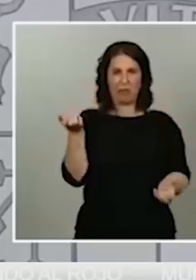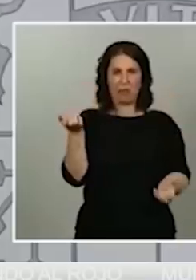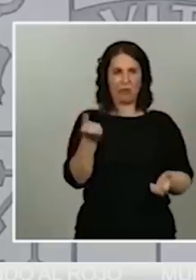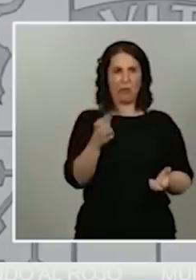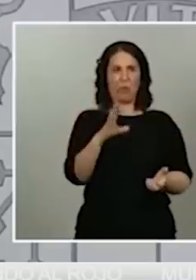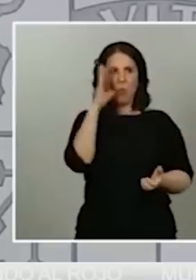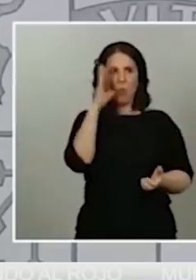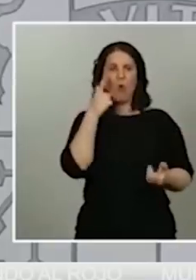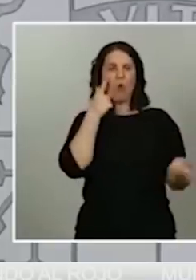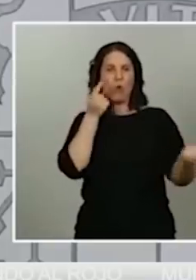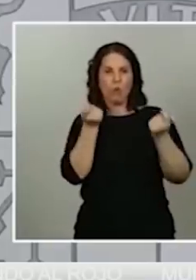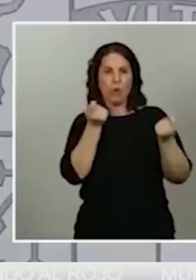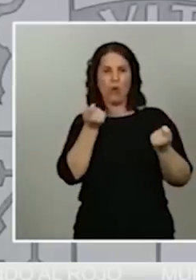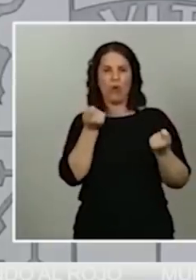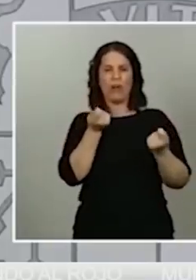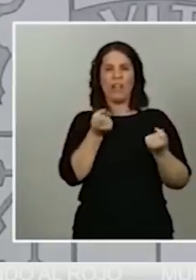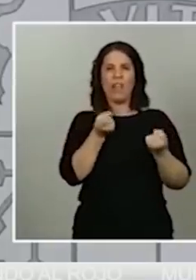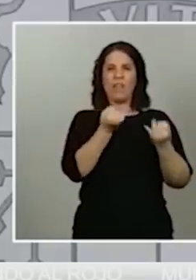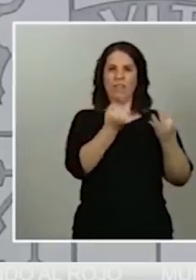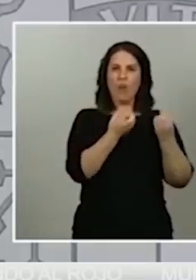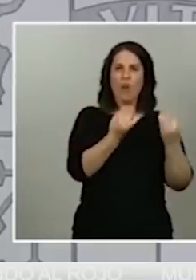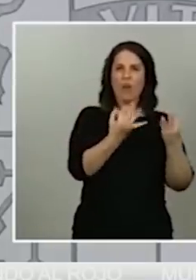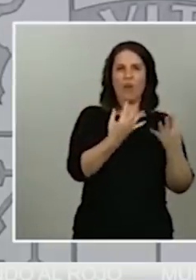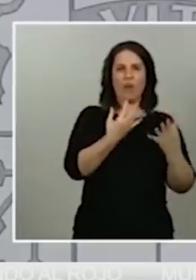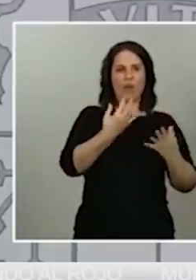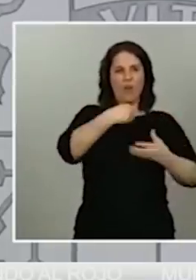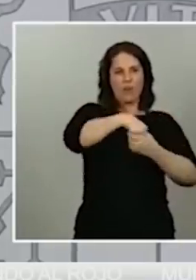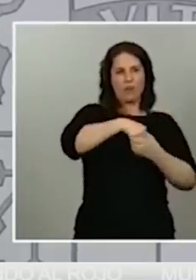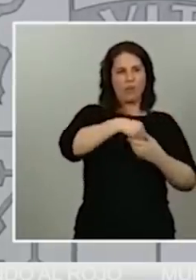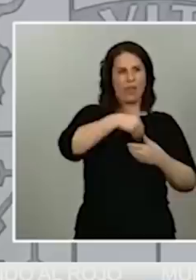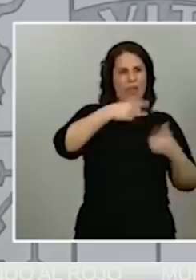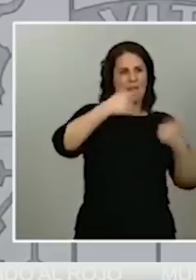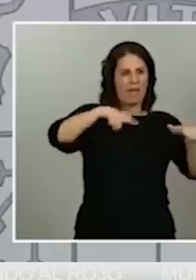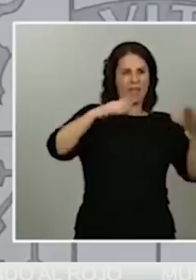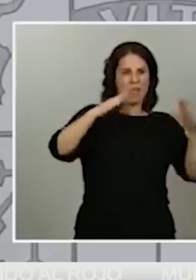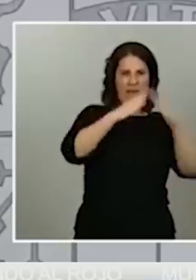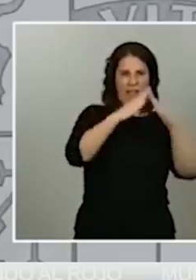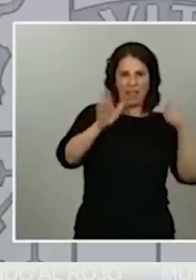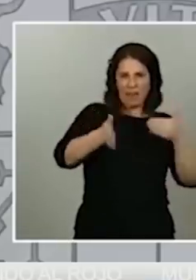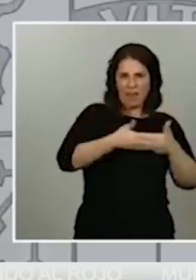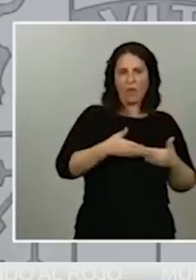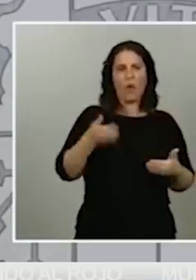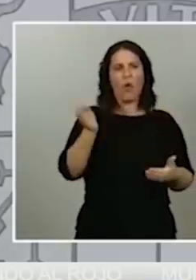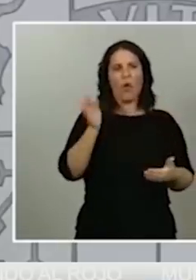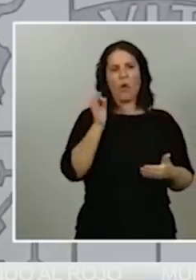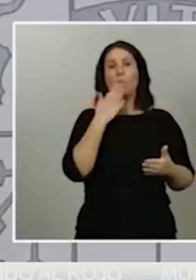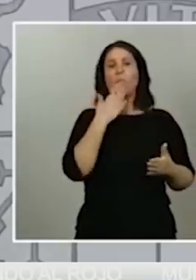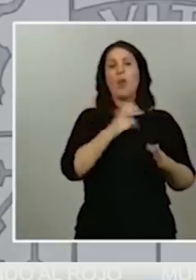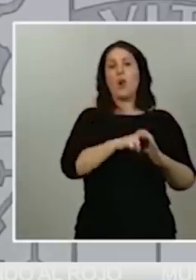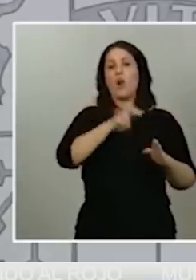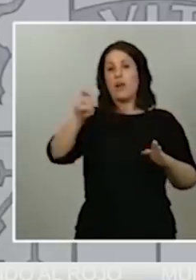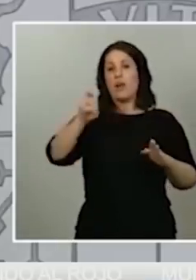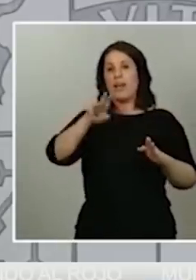tanto, aquí lo que hay que garantizar es la información objetiva. Y aquí sobran los mamporreros